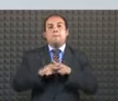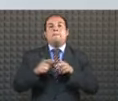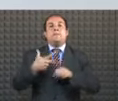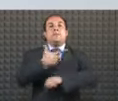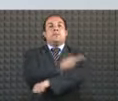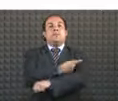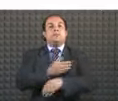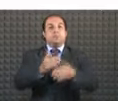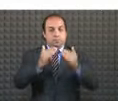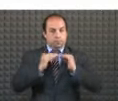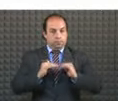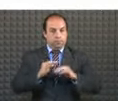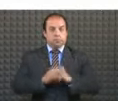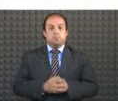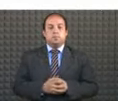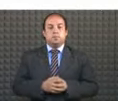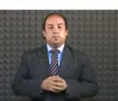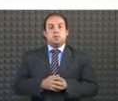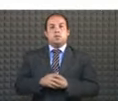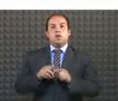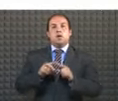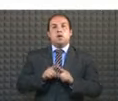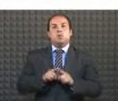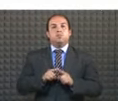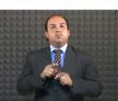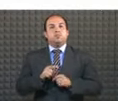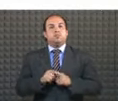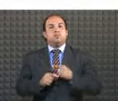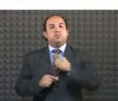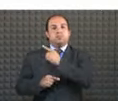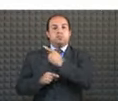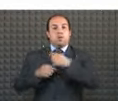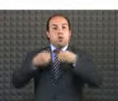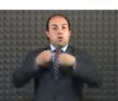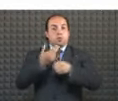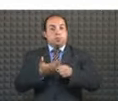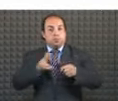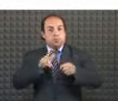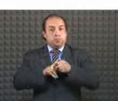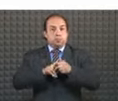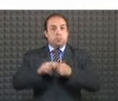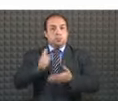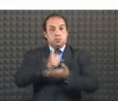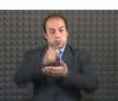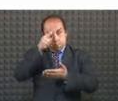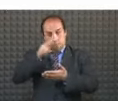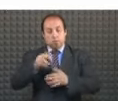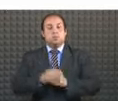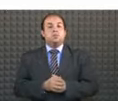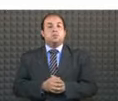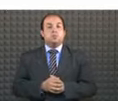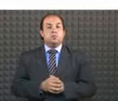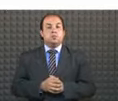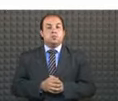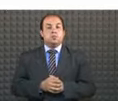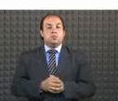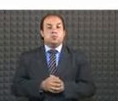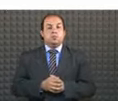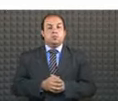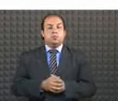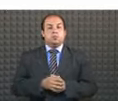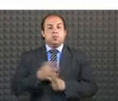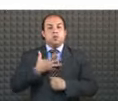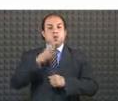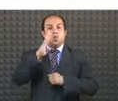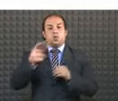Siguiente. Así se ve la ocupación hospitalaria el día de hoy en el Valle de México. Estamos hablando de 4.671